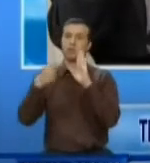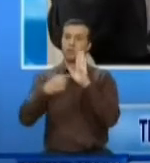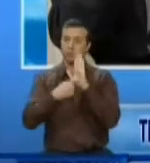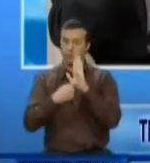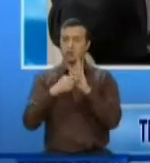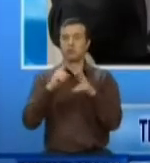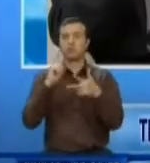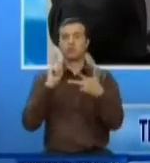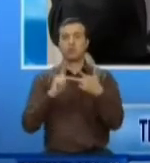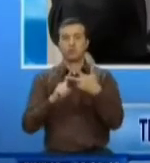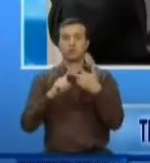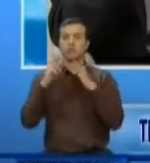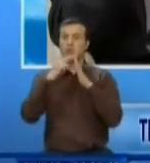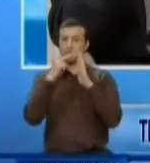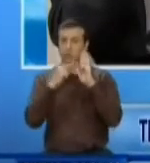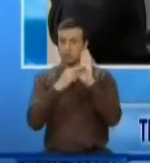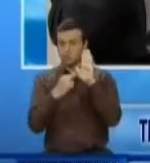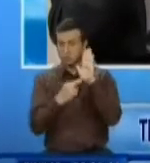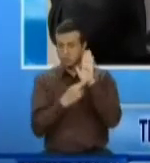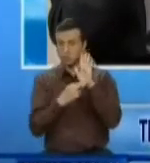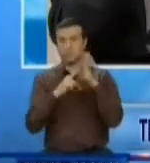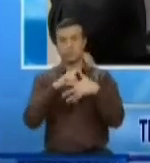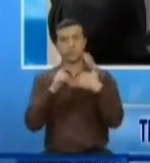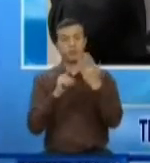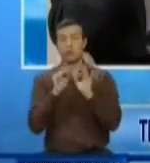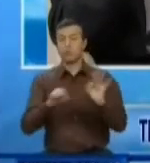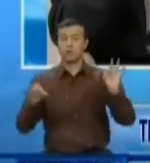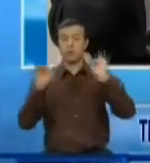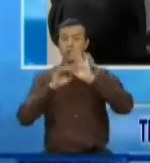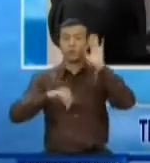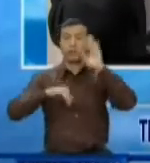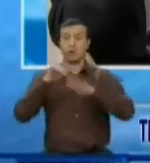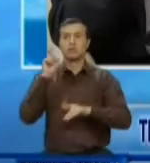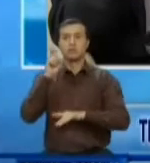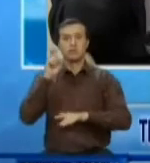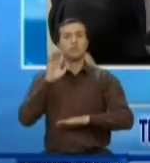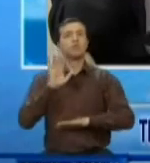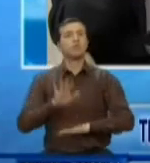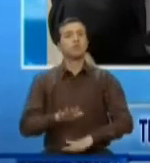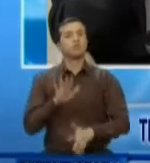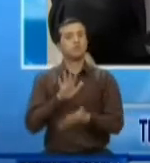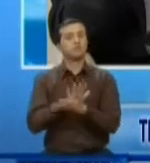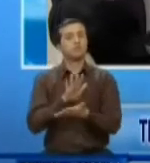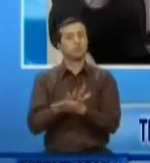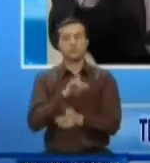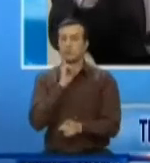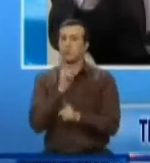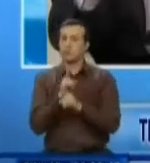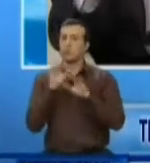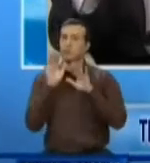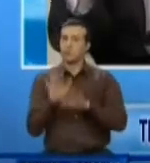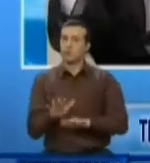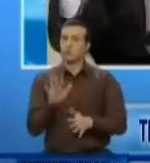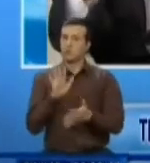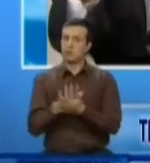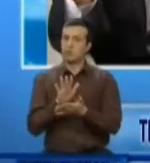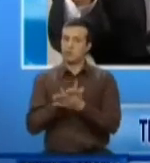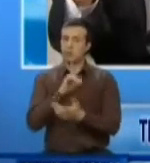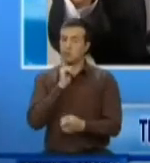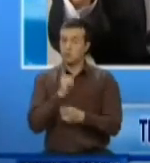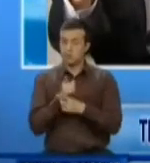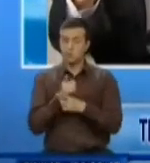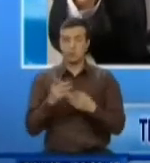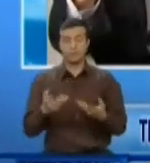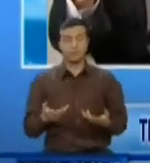pasan por lo reglamentario pero lo más importante son aguas calmas la palabra pausa normativa parece culturalmente ha causado alguna incomodidad